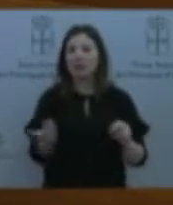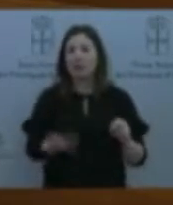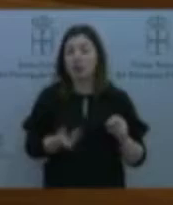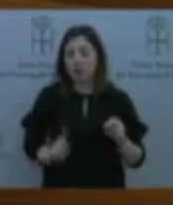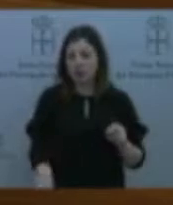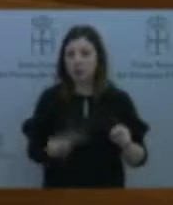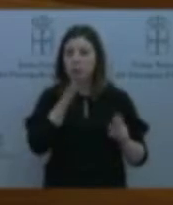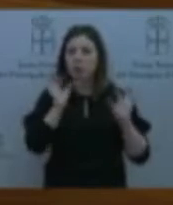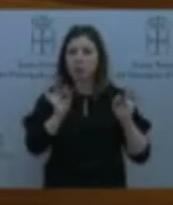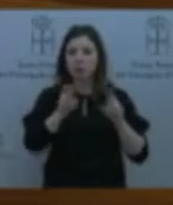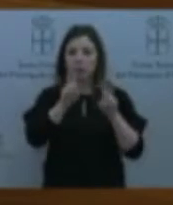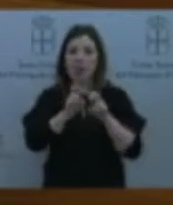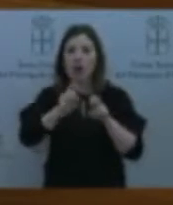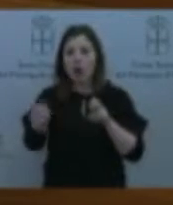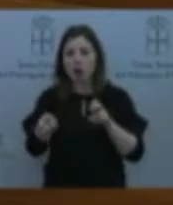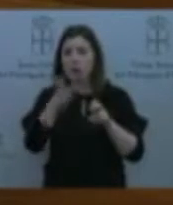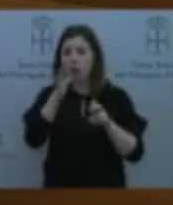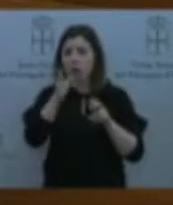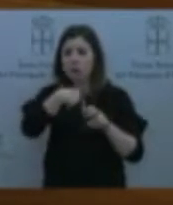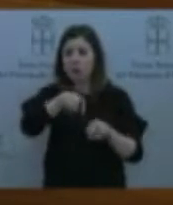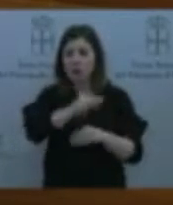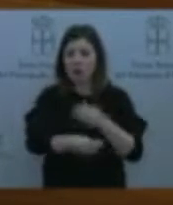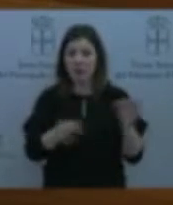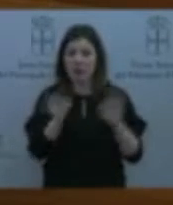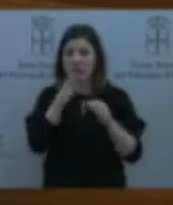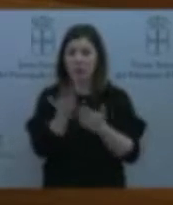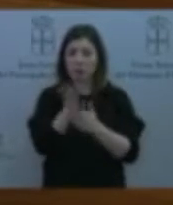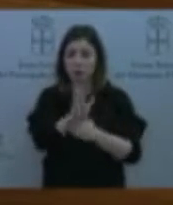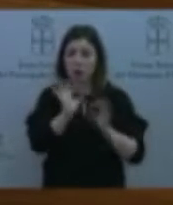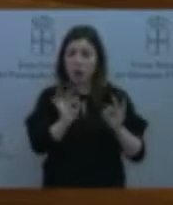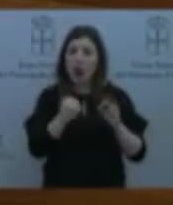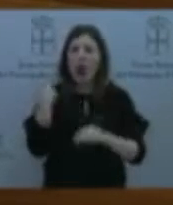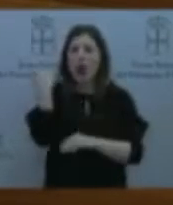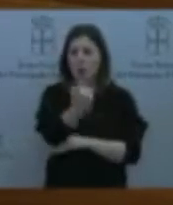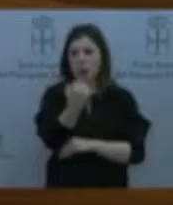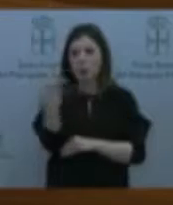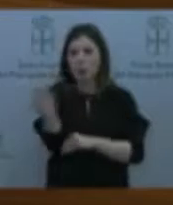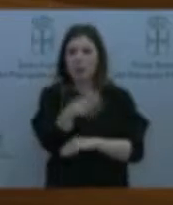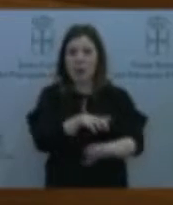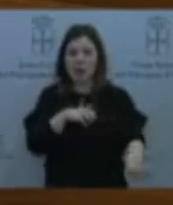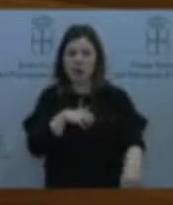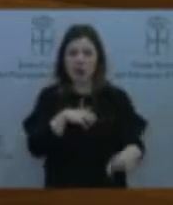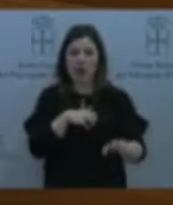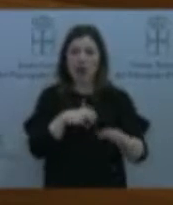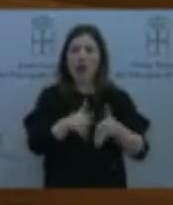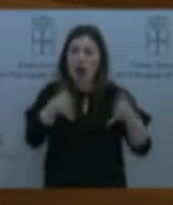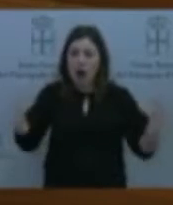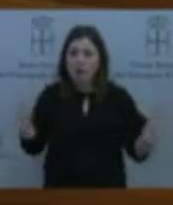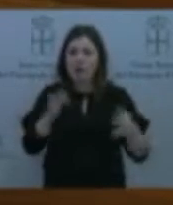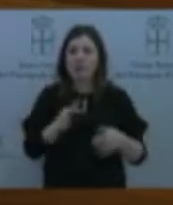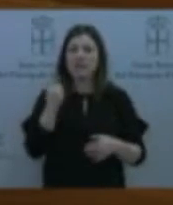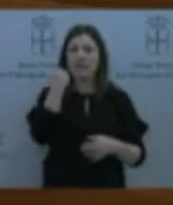no hicieron nada para que esa proposición fuera apoyada con esa mayoría amplia y reforzada. No intenten ustedes